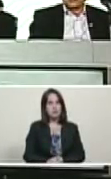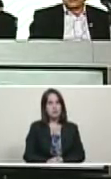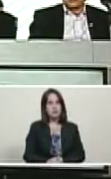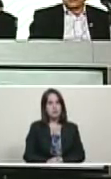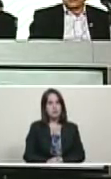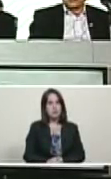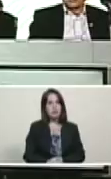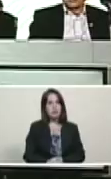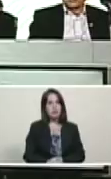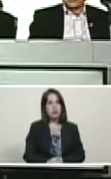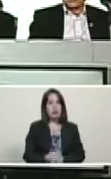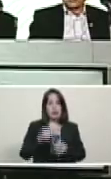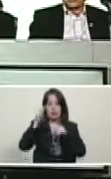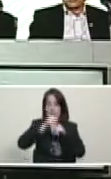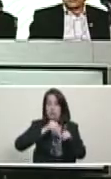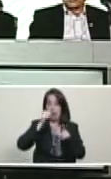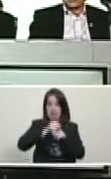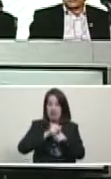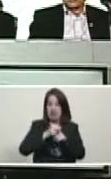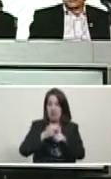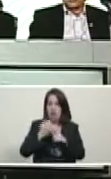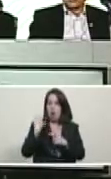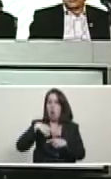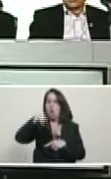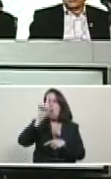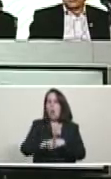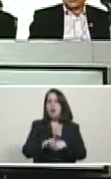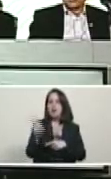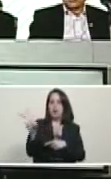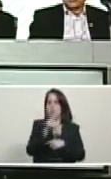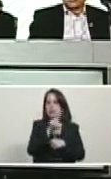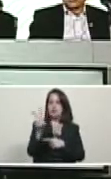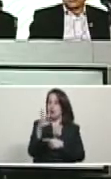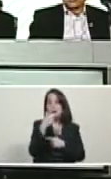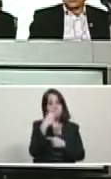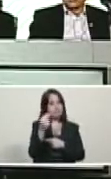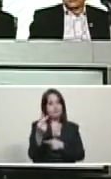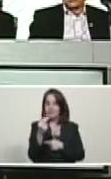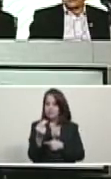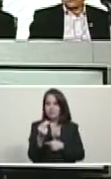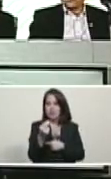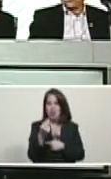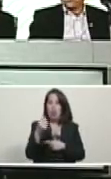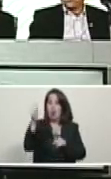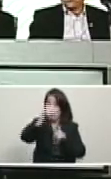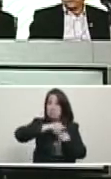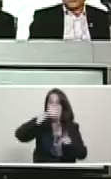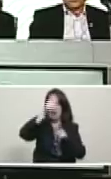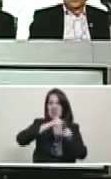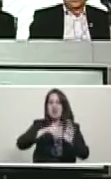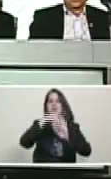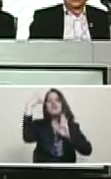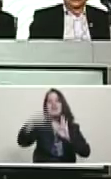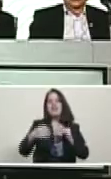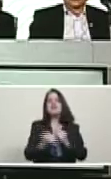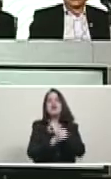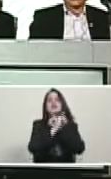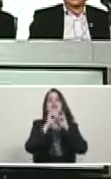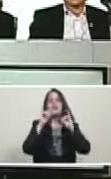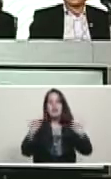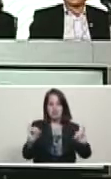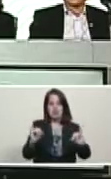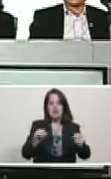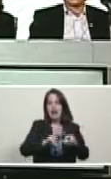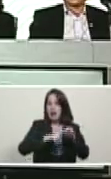la batalla por venezuela no es sólo por nosotros es una batalla por el derecho a la independencia a la